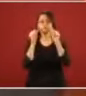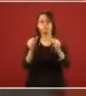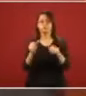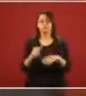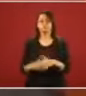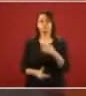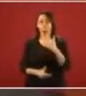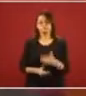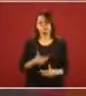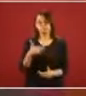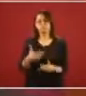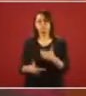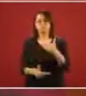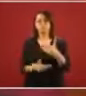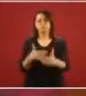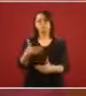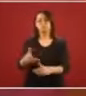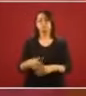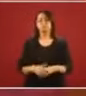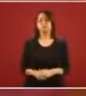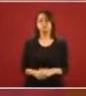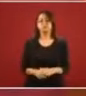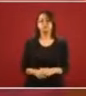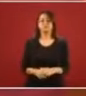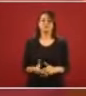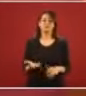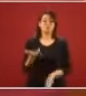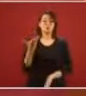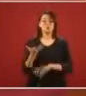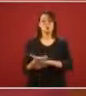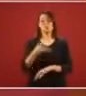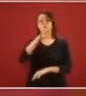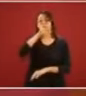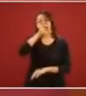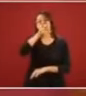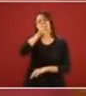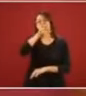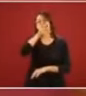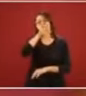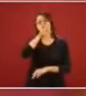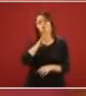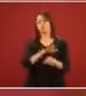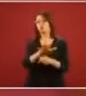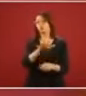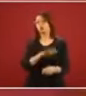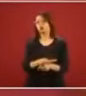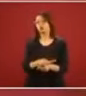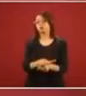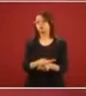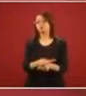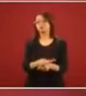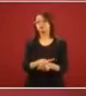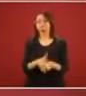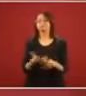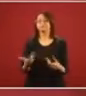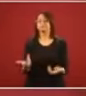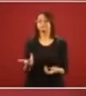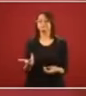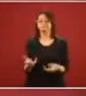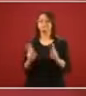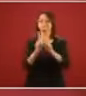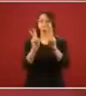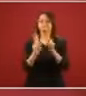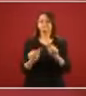avanzando también en esto que nos preocupa mucho, que es el de garantizar la paz,